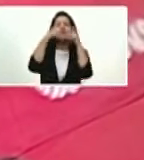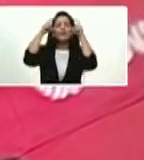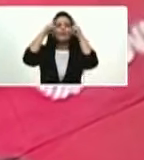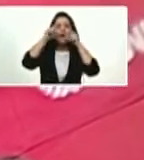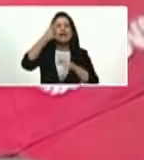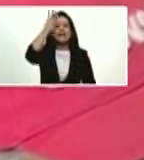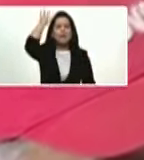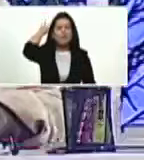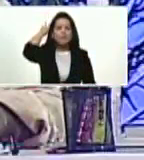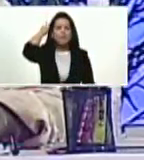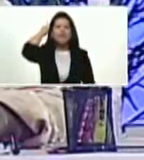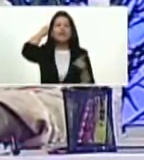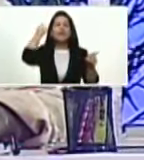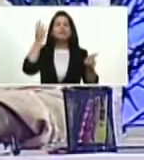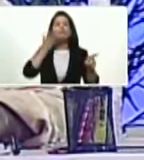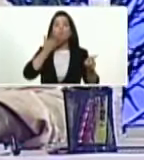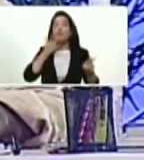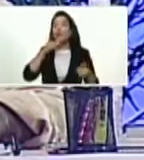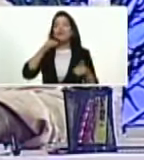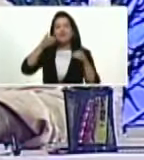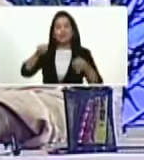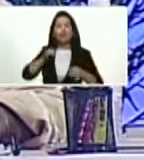ser presidente de la República.